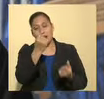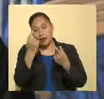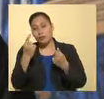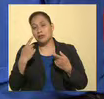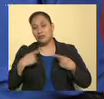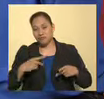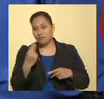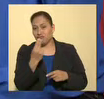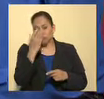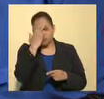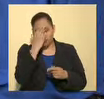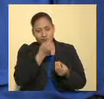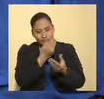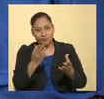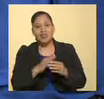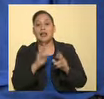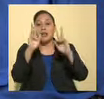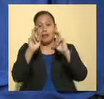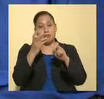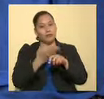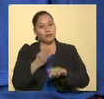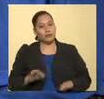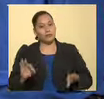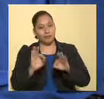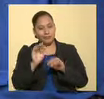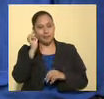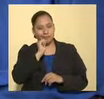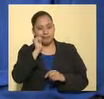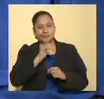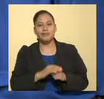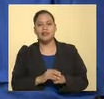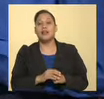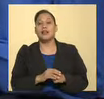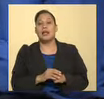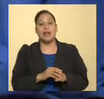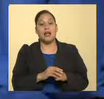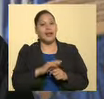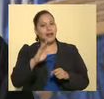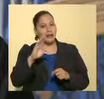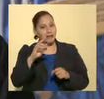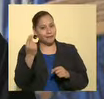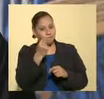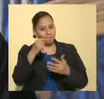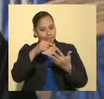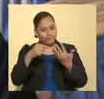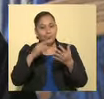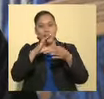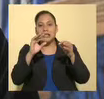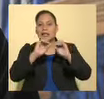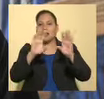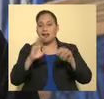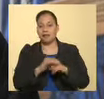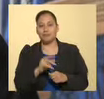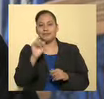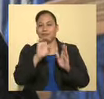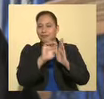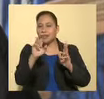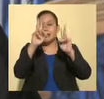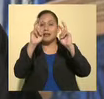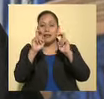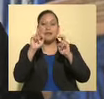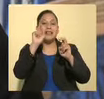dar a conocer la atención. Lo que se puede hacer en temas tan importantes. Así ¿no, es. Y yo creo que una de las primeras cosas que hay que aclarar es que hablar